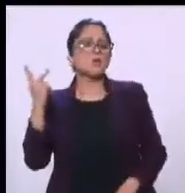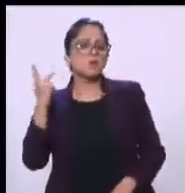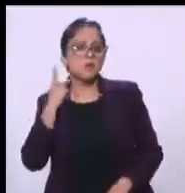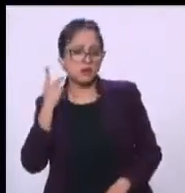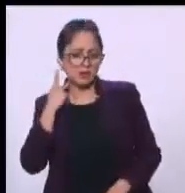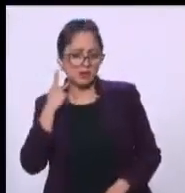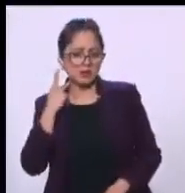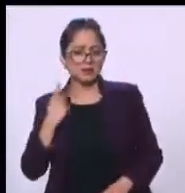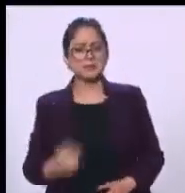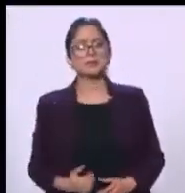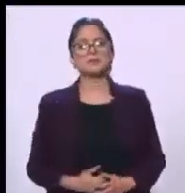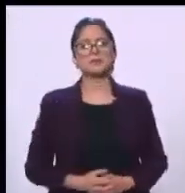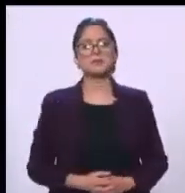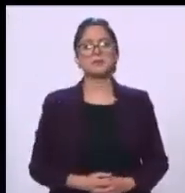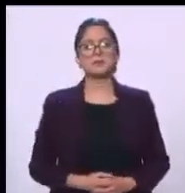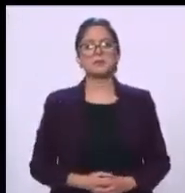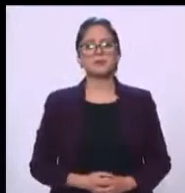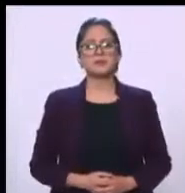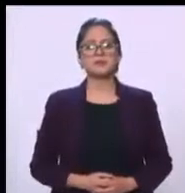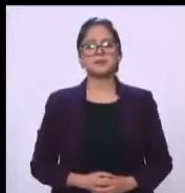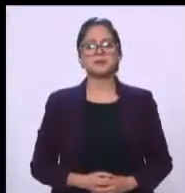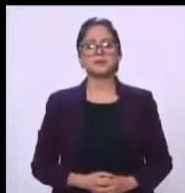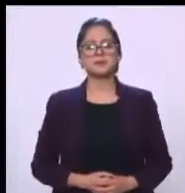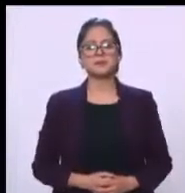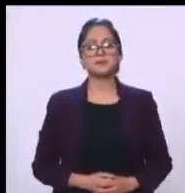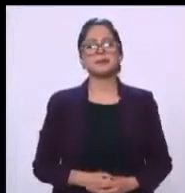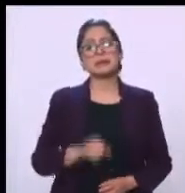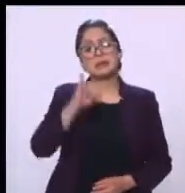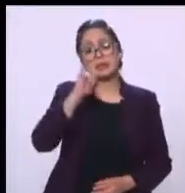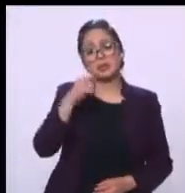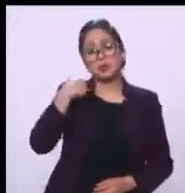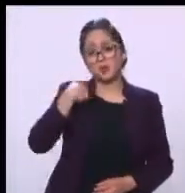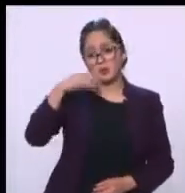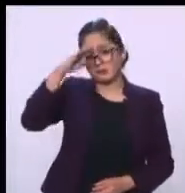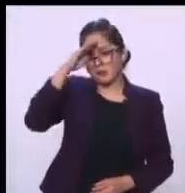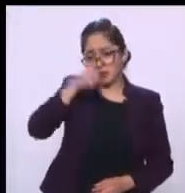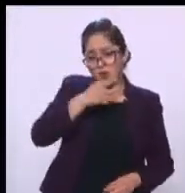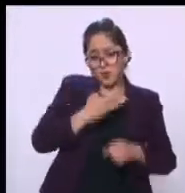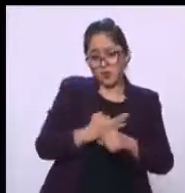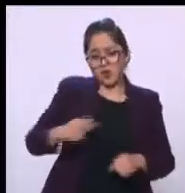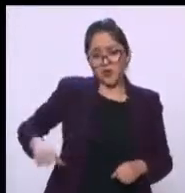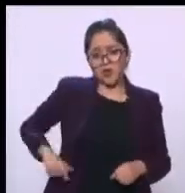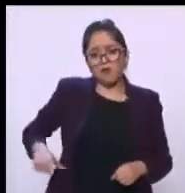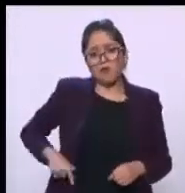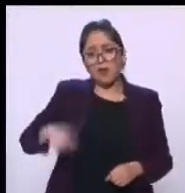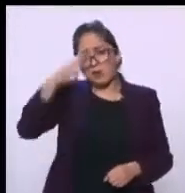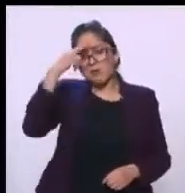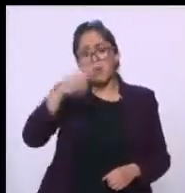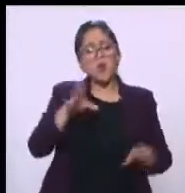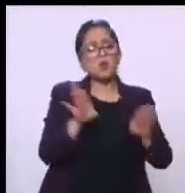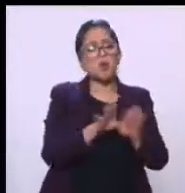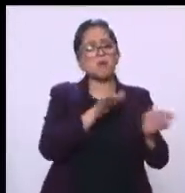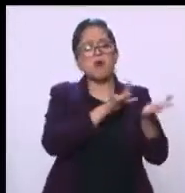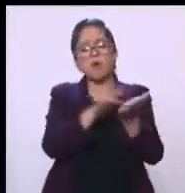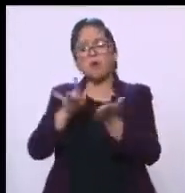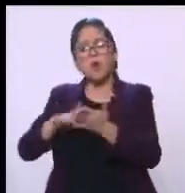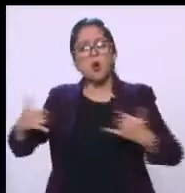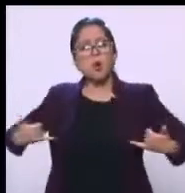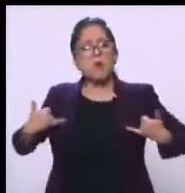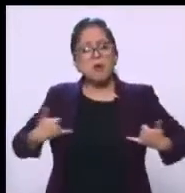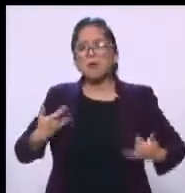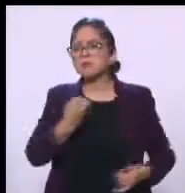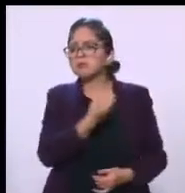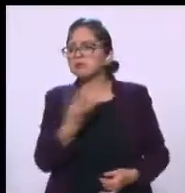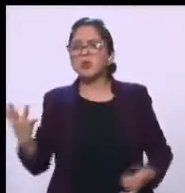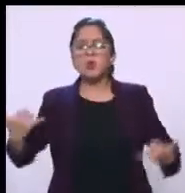interesantes que materializan la voluntad del Gobierno de México para apoyar a las personas jóvenes es que hay un número inédito de jóvenes